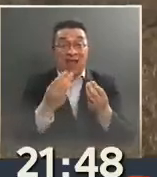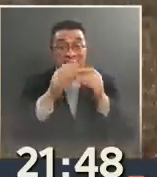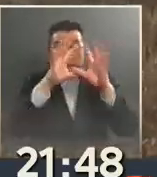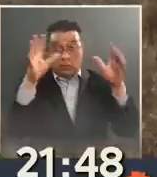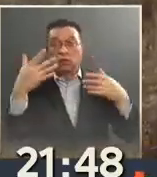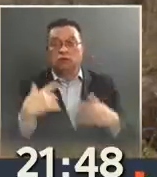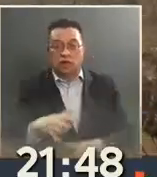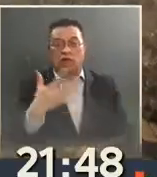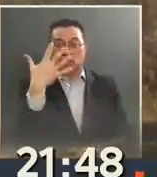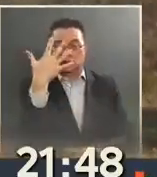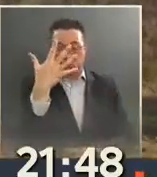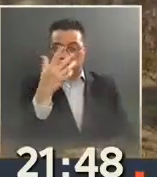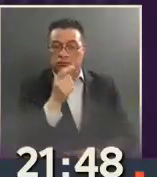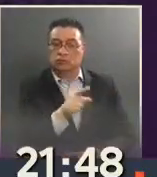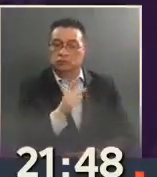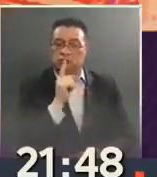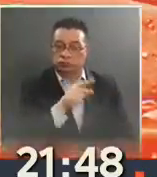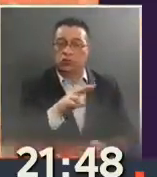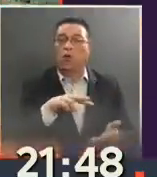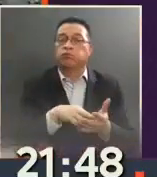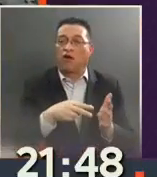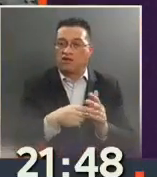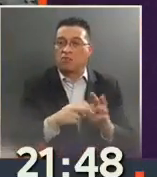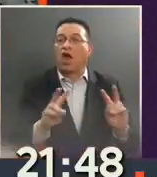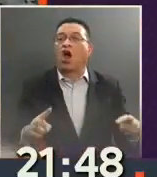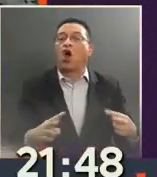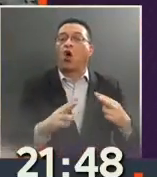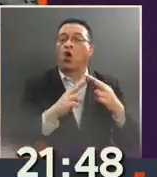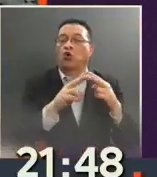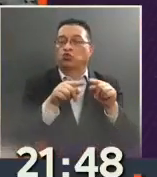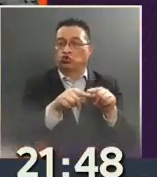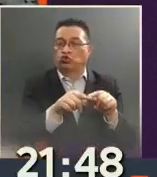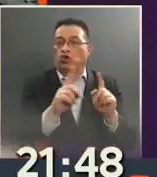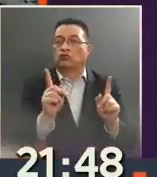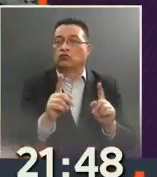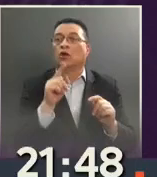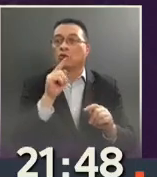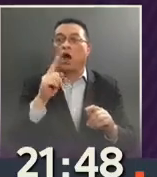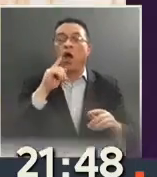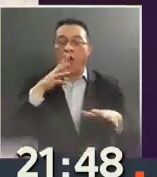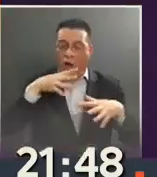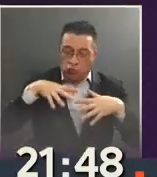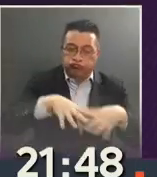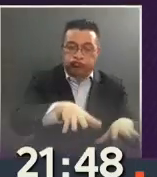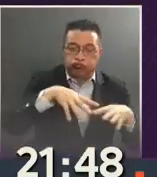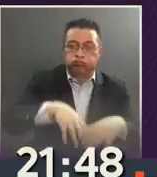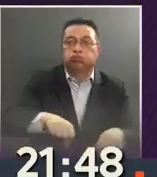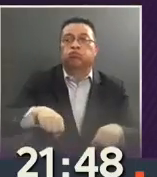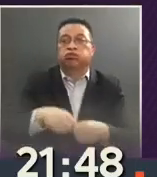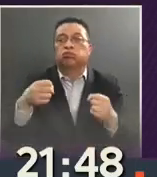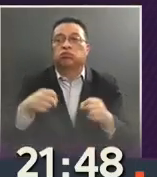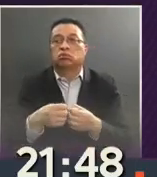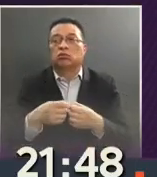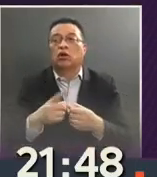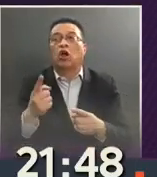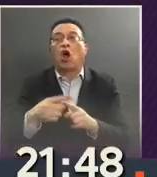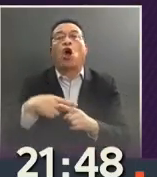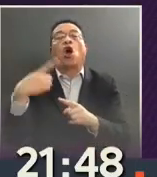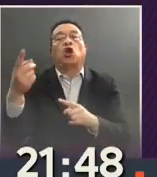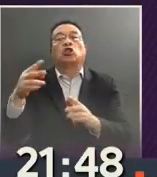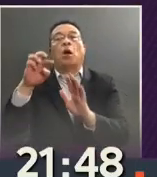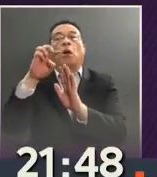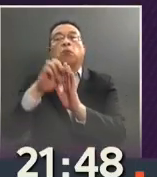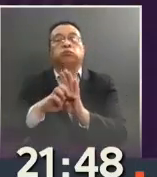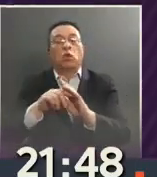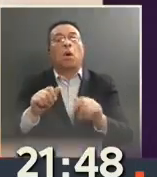5 cargos por problemas en la construcción de esta, que generó aludes y destrozos. No entienden cómo otro proyecto de